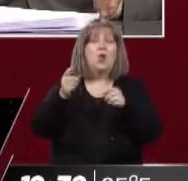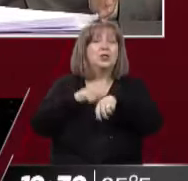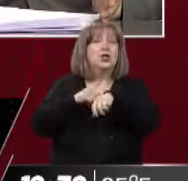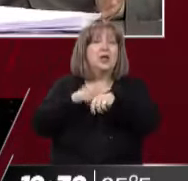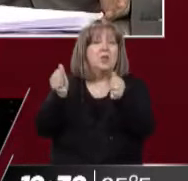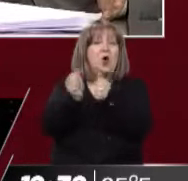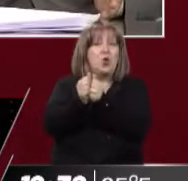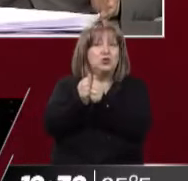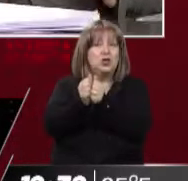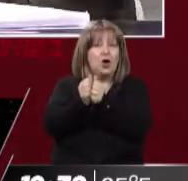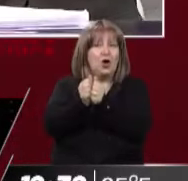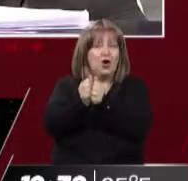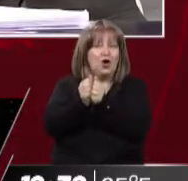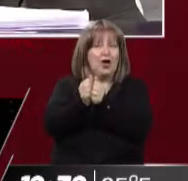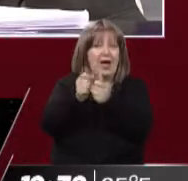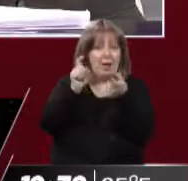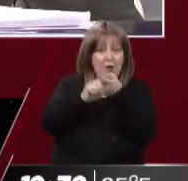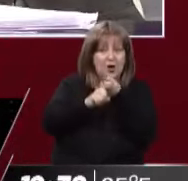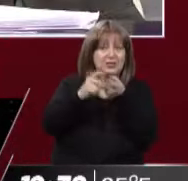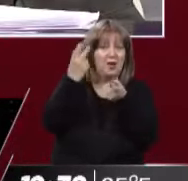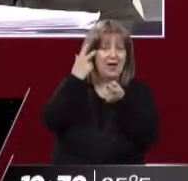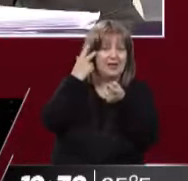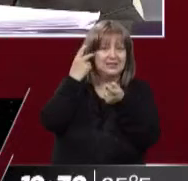y Lionel durante la concentración? Porque, por ejemplo,